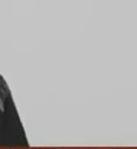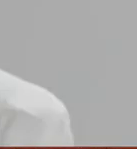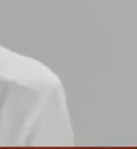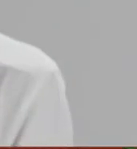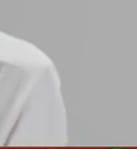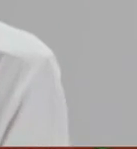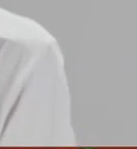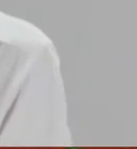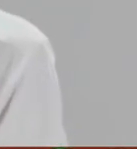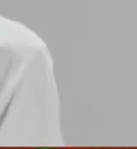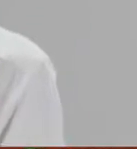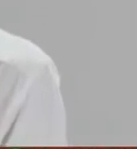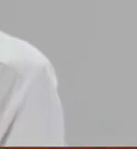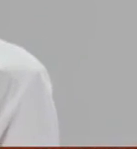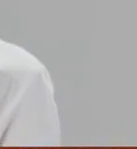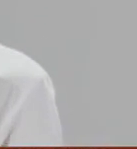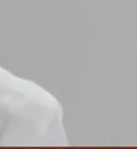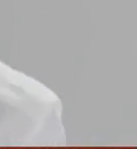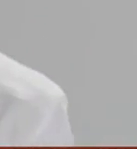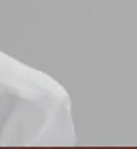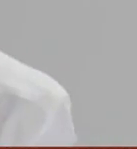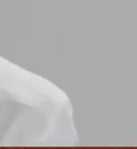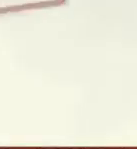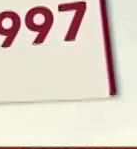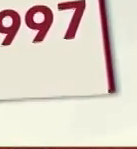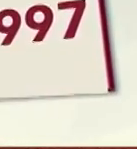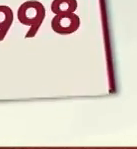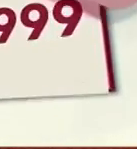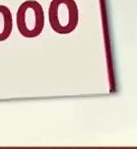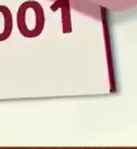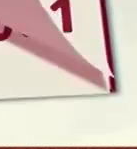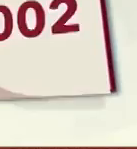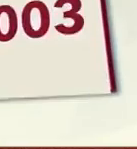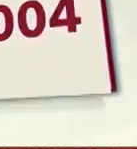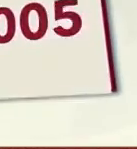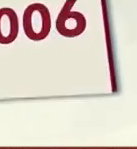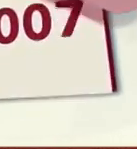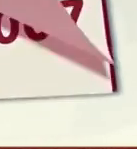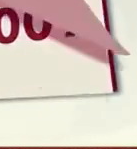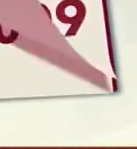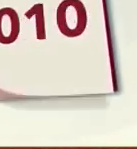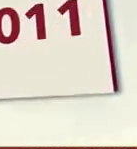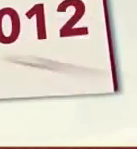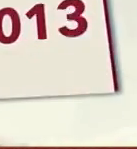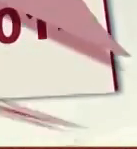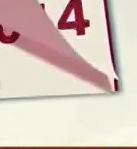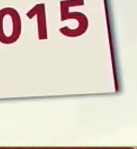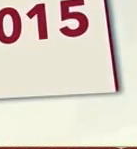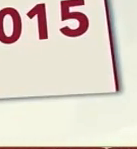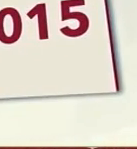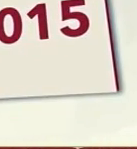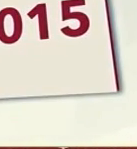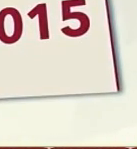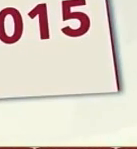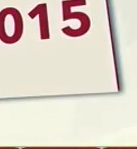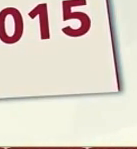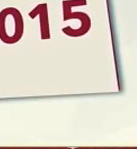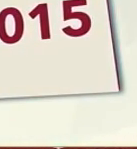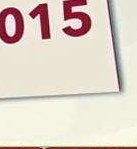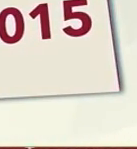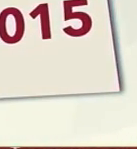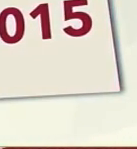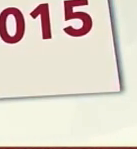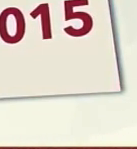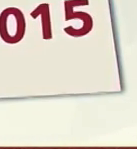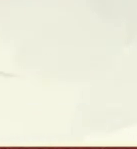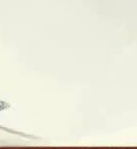Unidos para que sus connacionales aquí en nuestro país les digan que asistan el próximo 8 de noviembre a las urnas y que así ejerzan